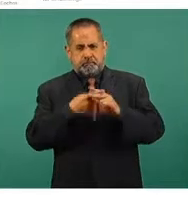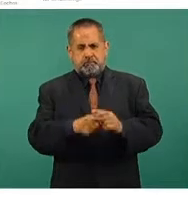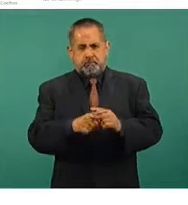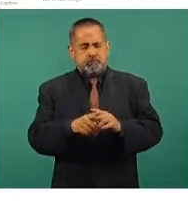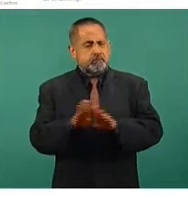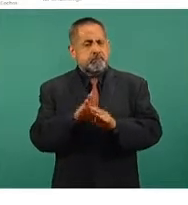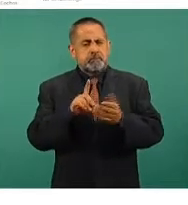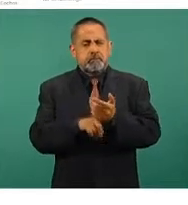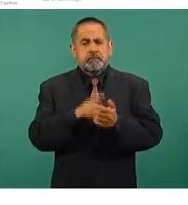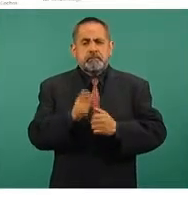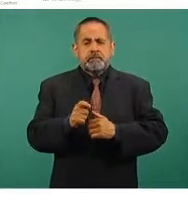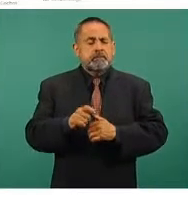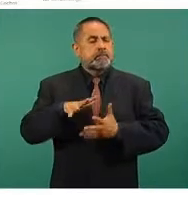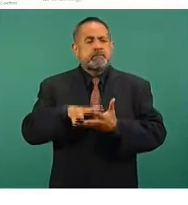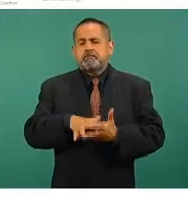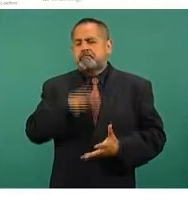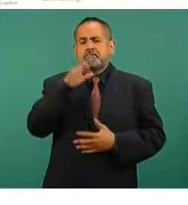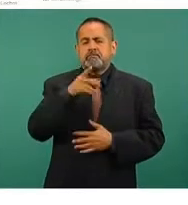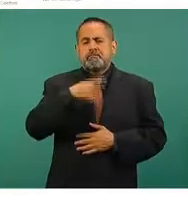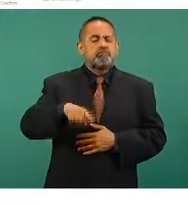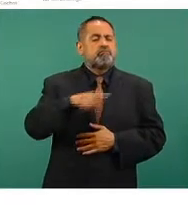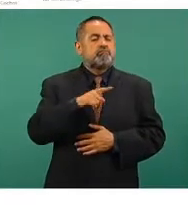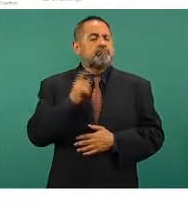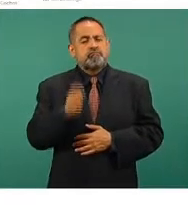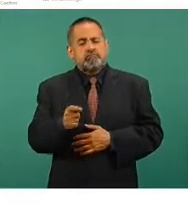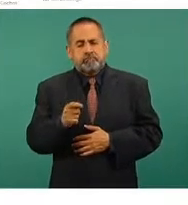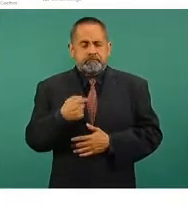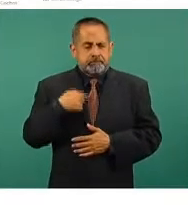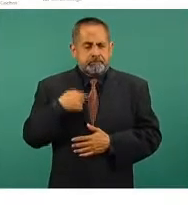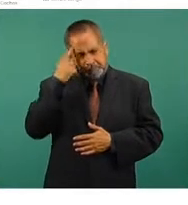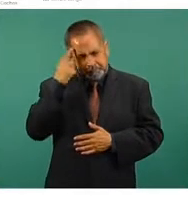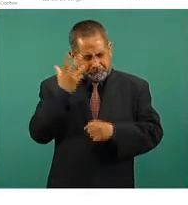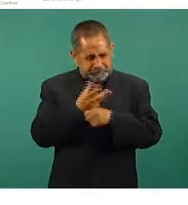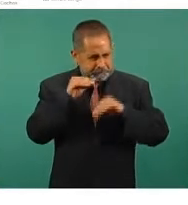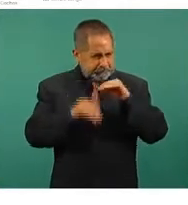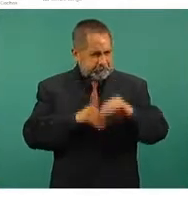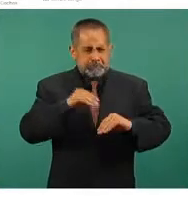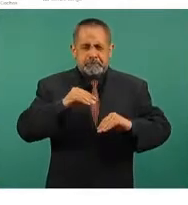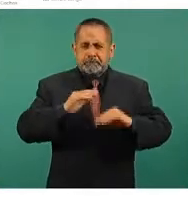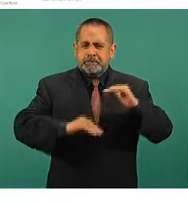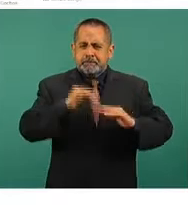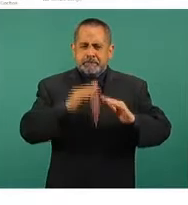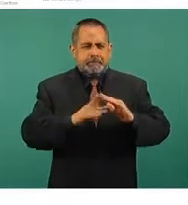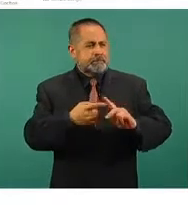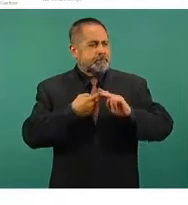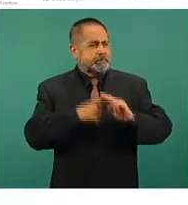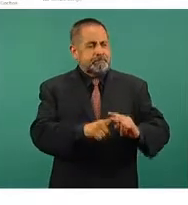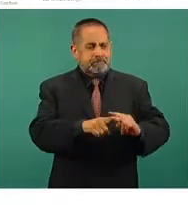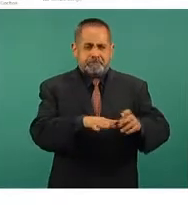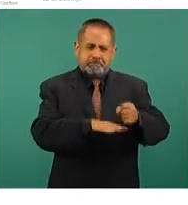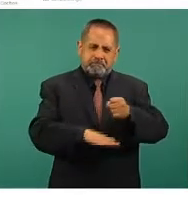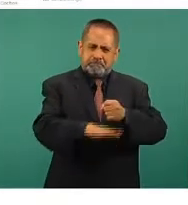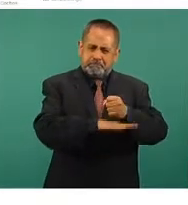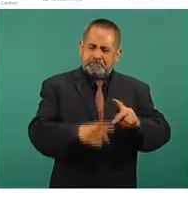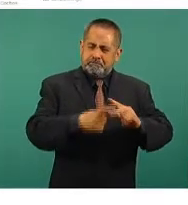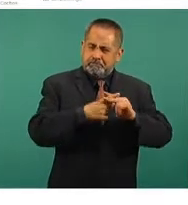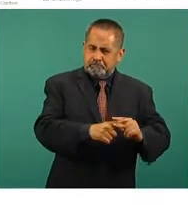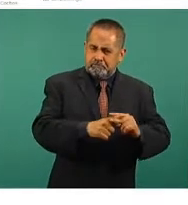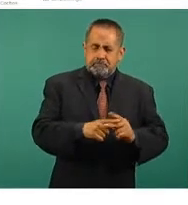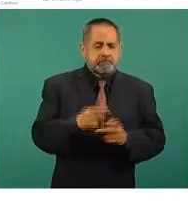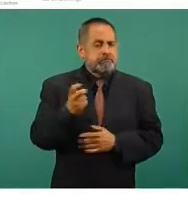pública, prácticamente en su gran mayoría ya estamos en cimentación. Ese es el estatus que tenemos al día de hoy. Es una fase